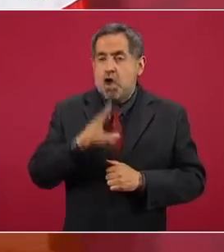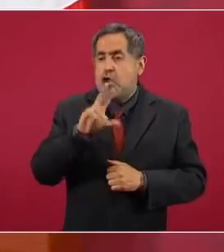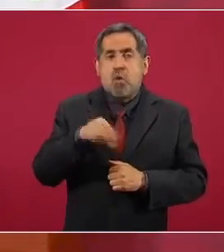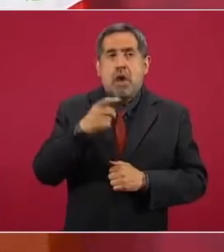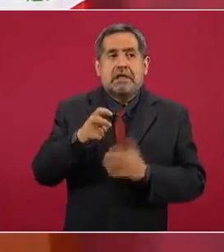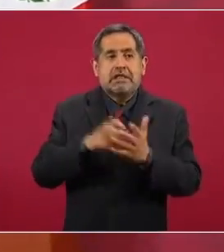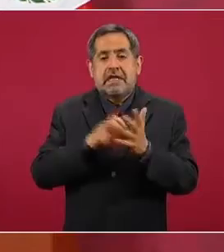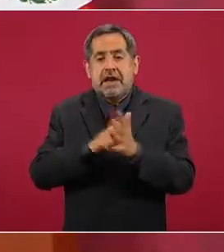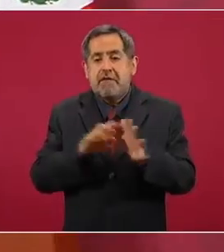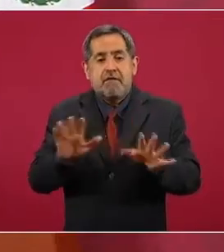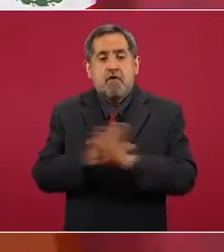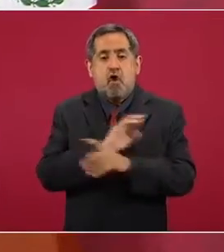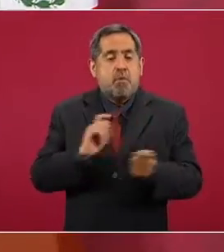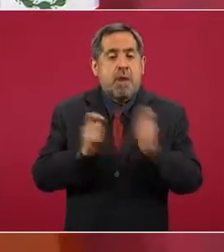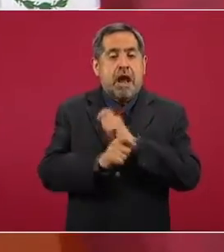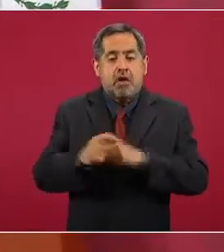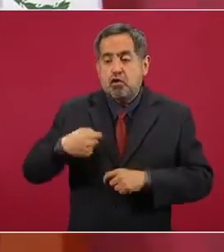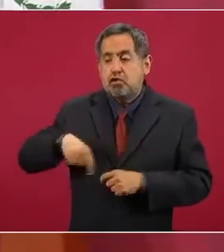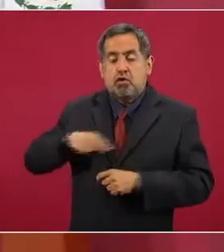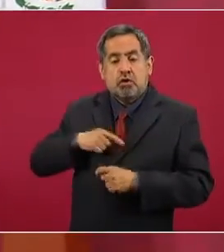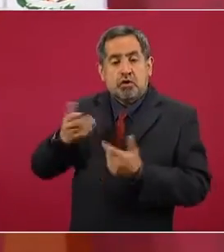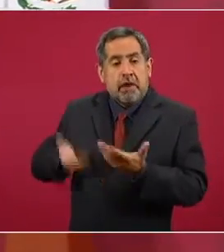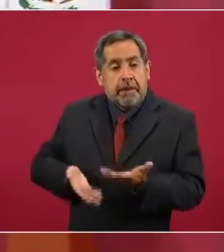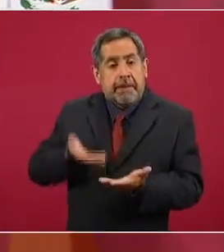reforma que nosotros